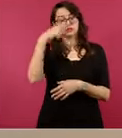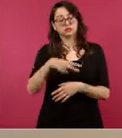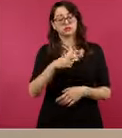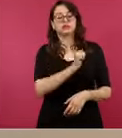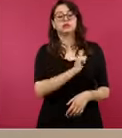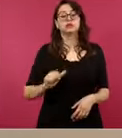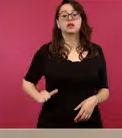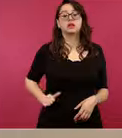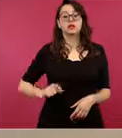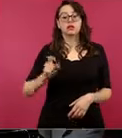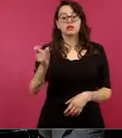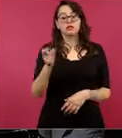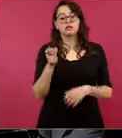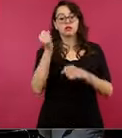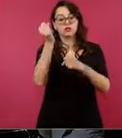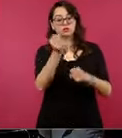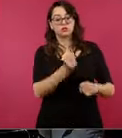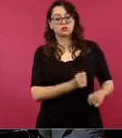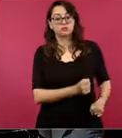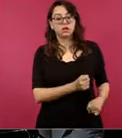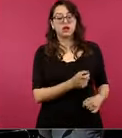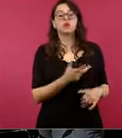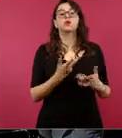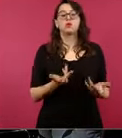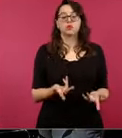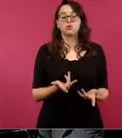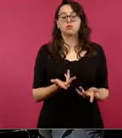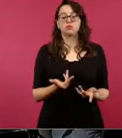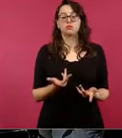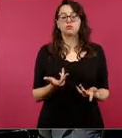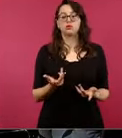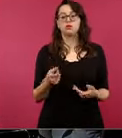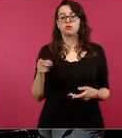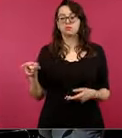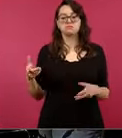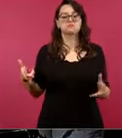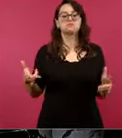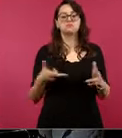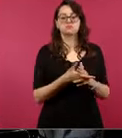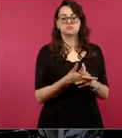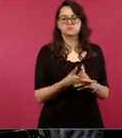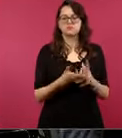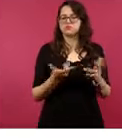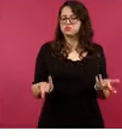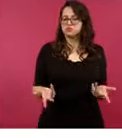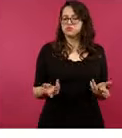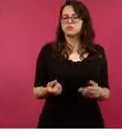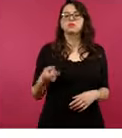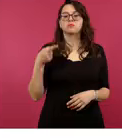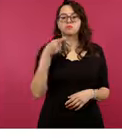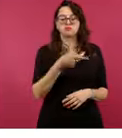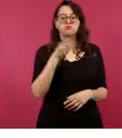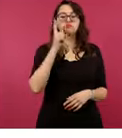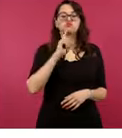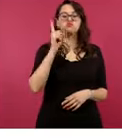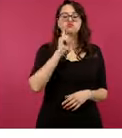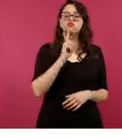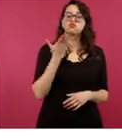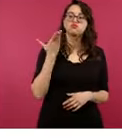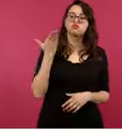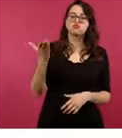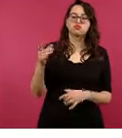investigaciones, la víctima abordó un transporte de aplicación digital y a la altura de la colonia La